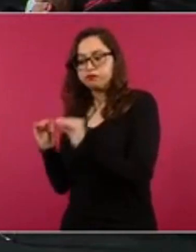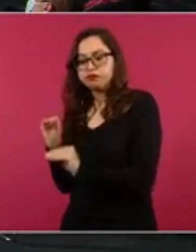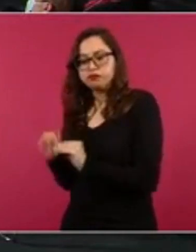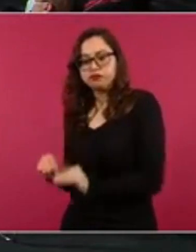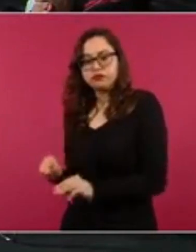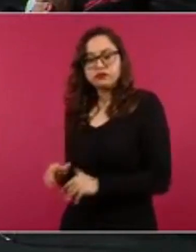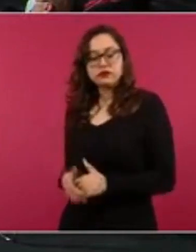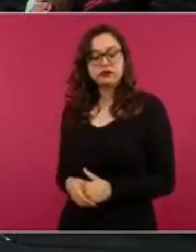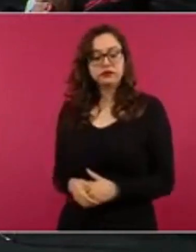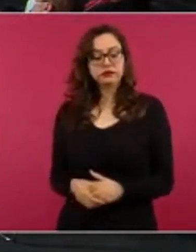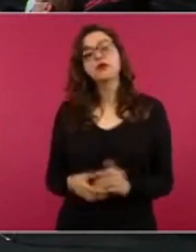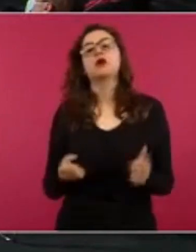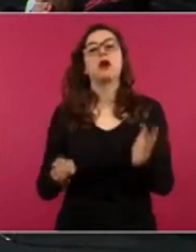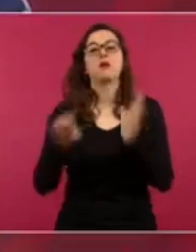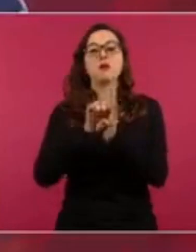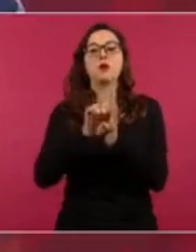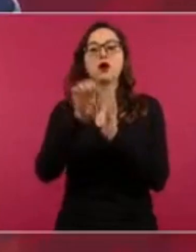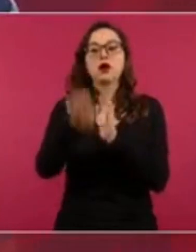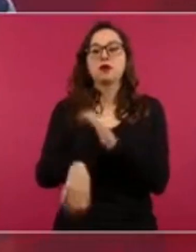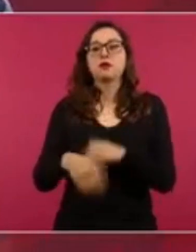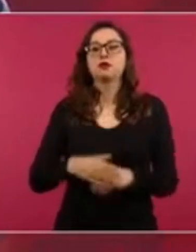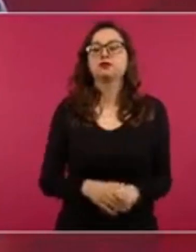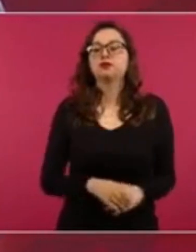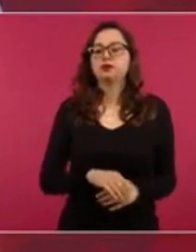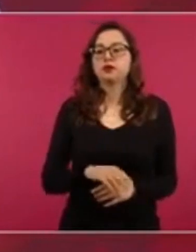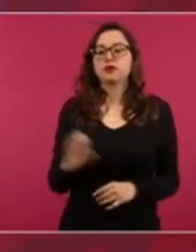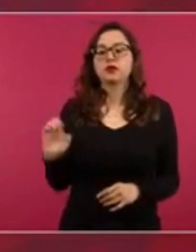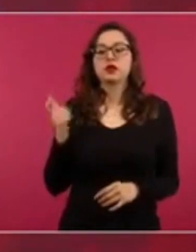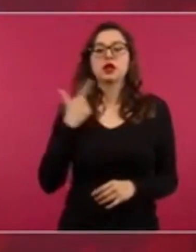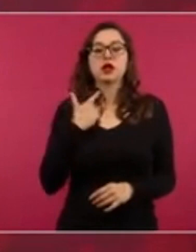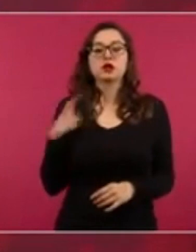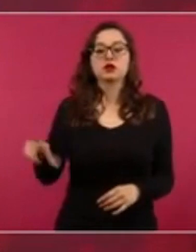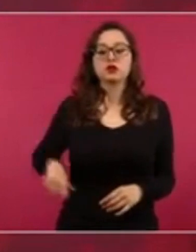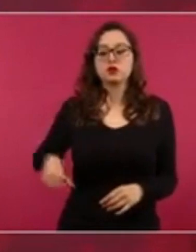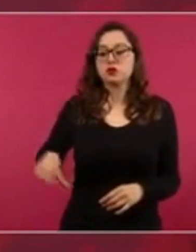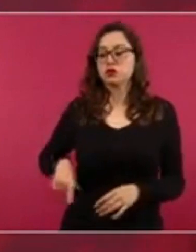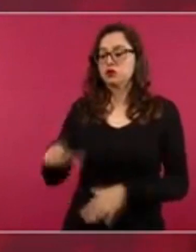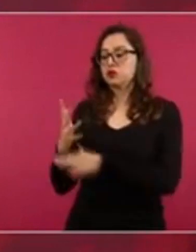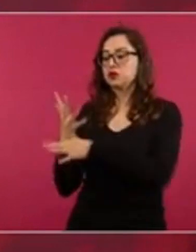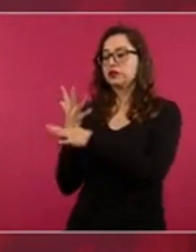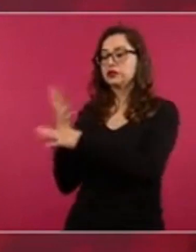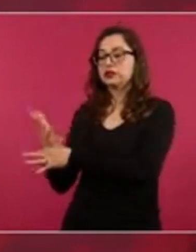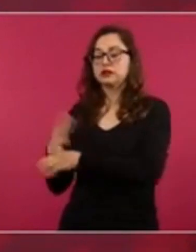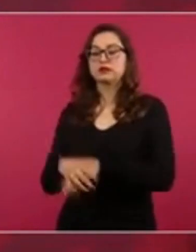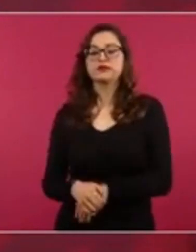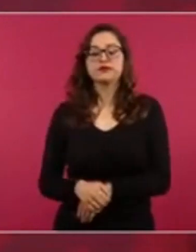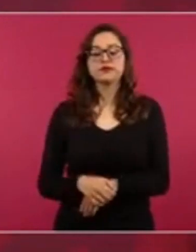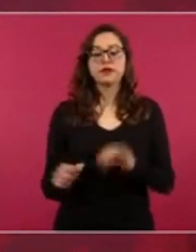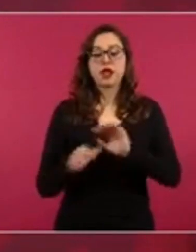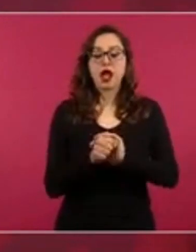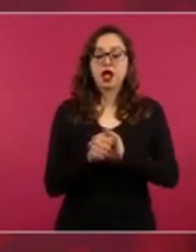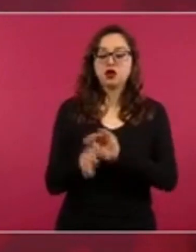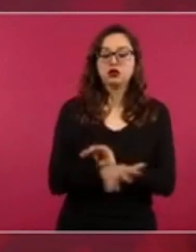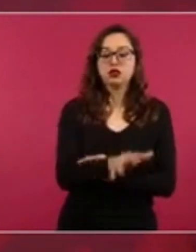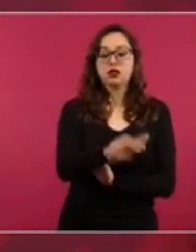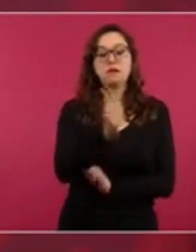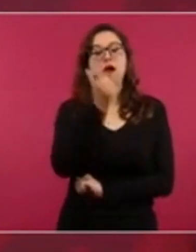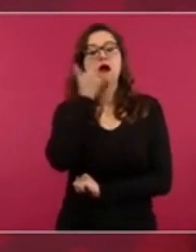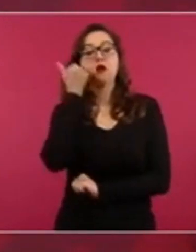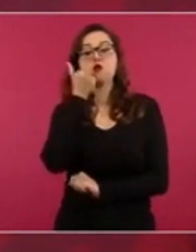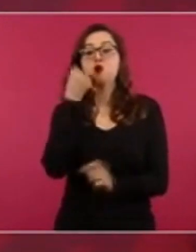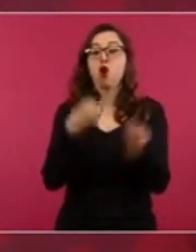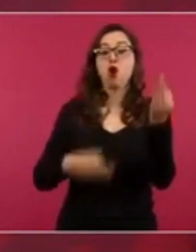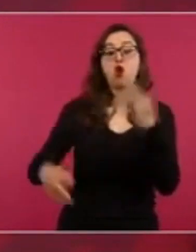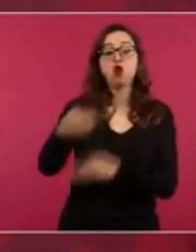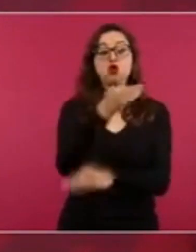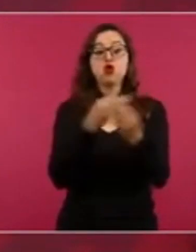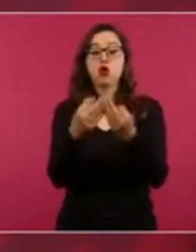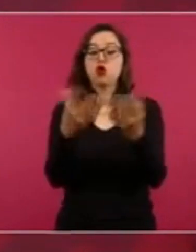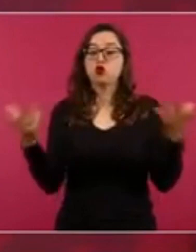y